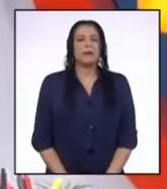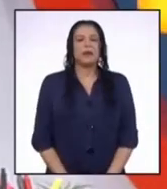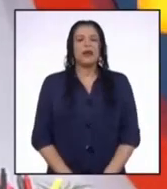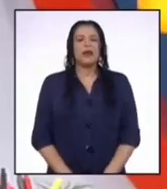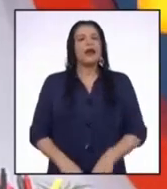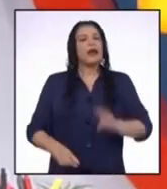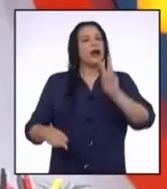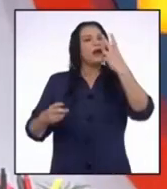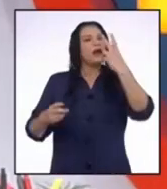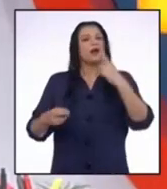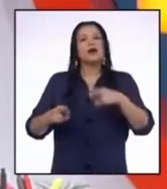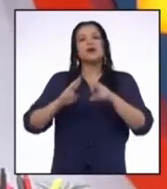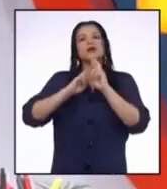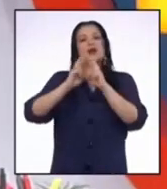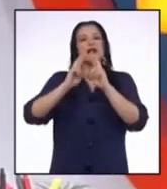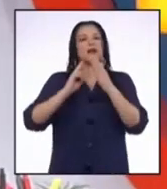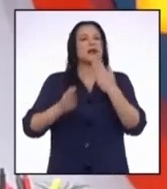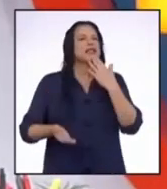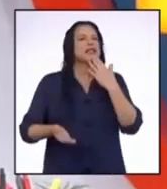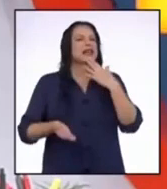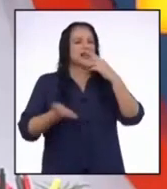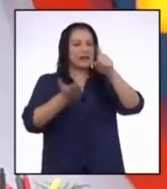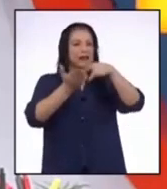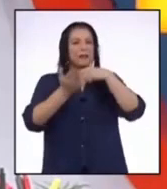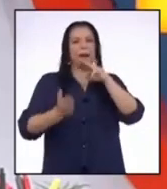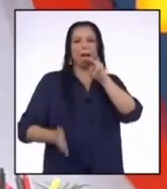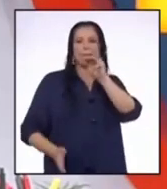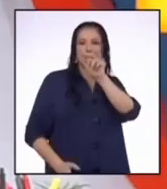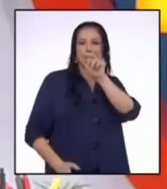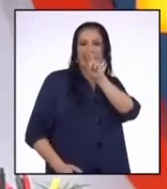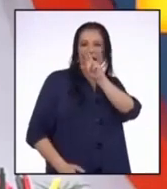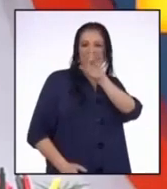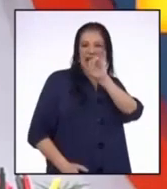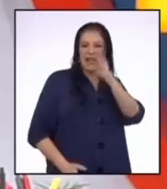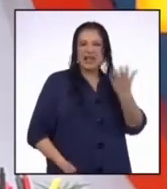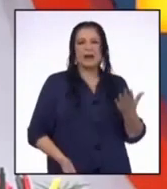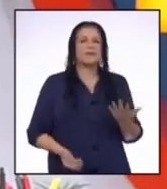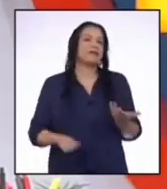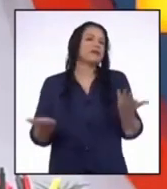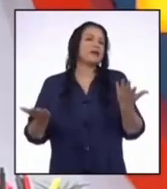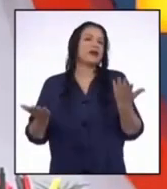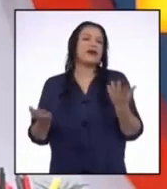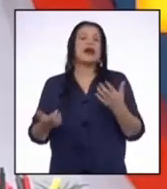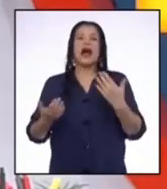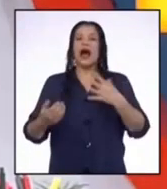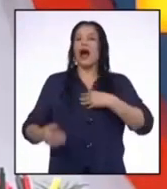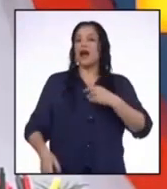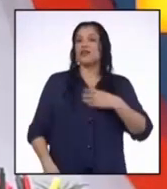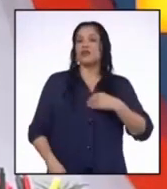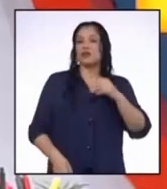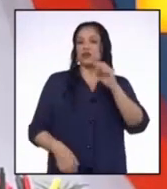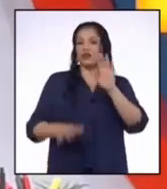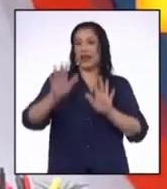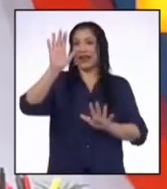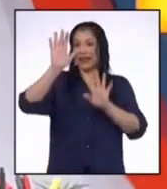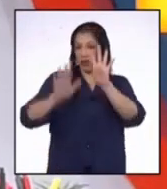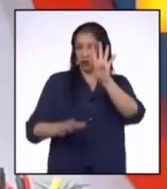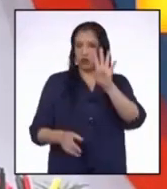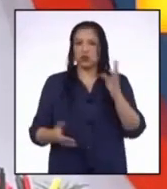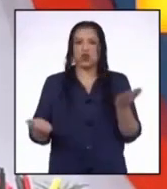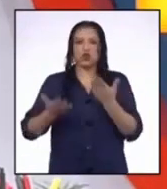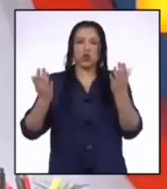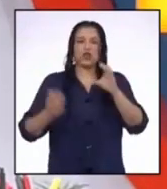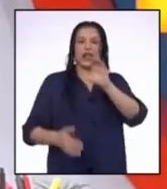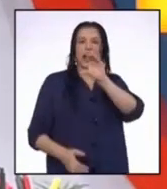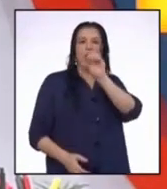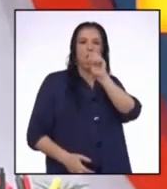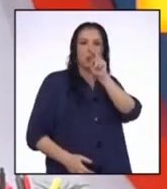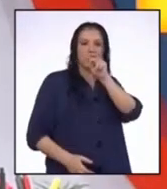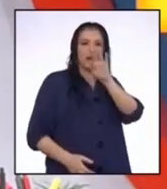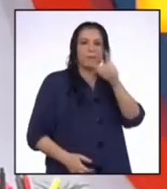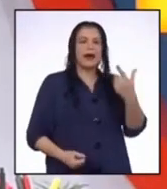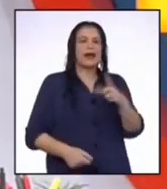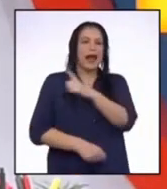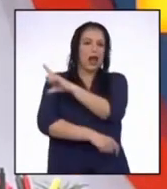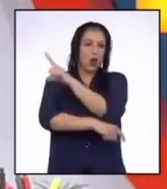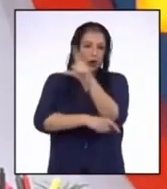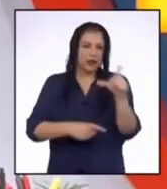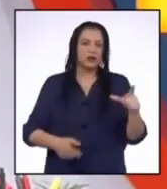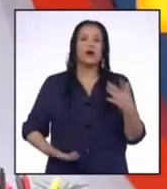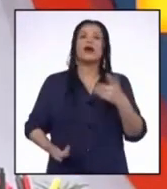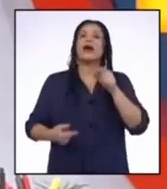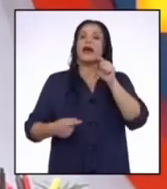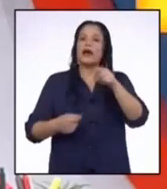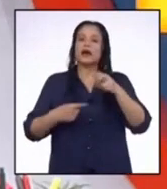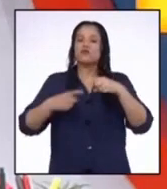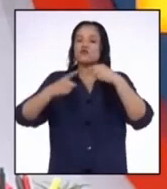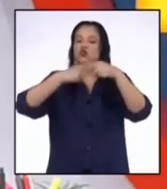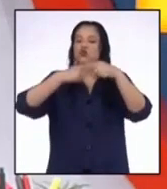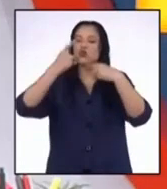La segunda respuesta nos la envía María de Los Ángeles Meléndez. Ella tiene 14 años y vive en Contamana, en Loreto. Ella nos cuenta